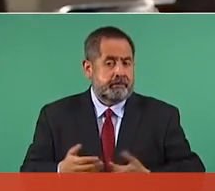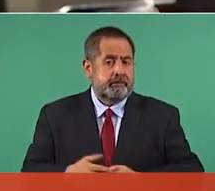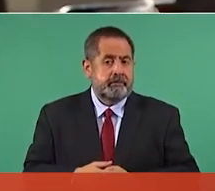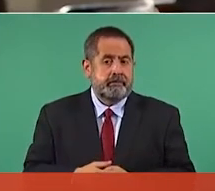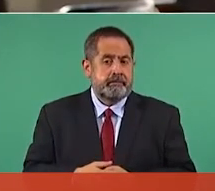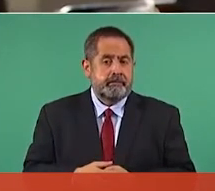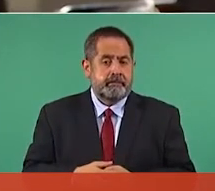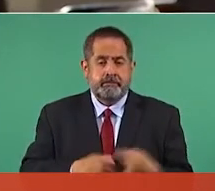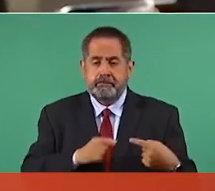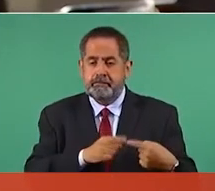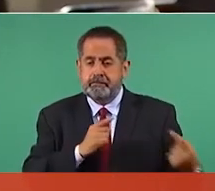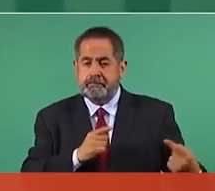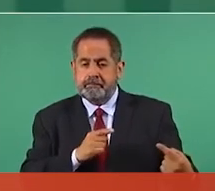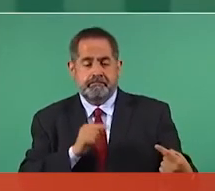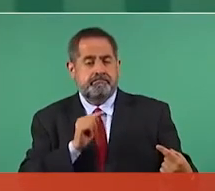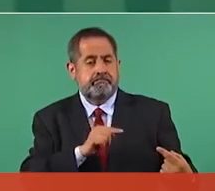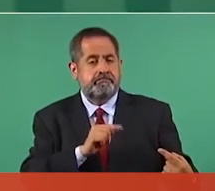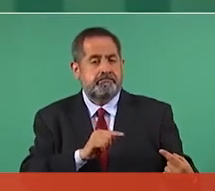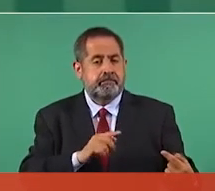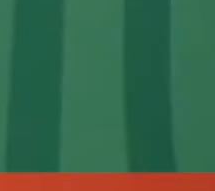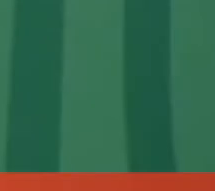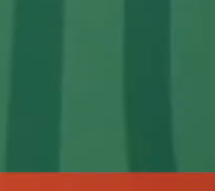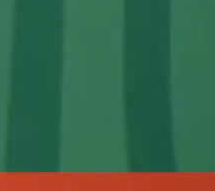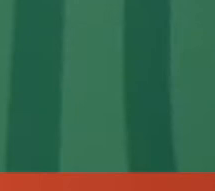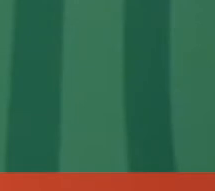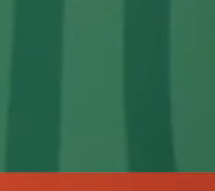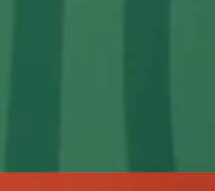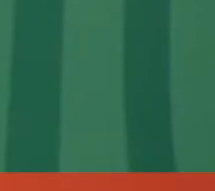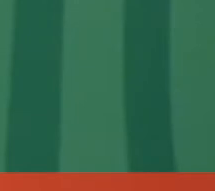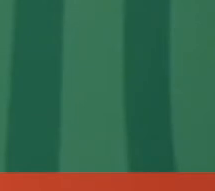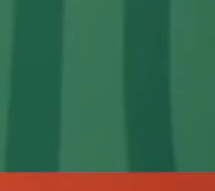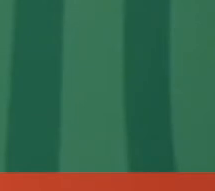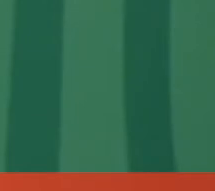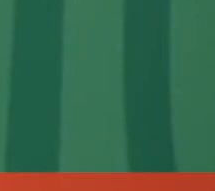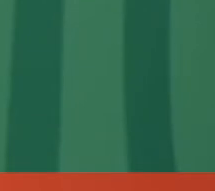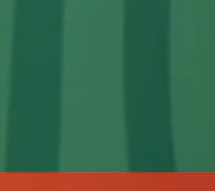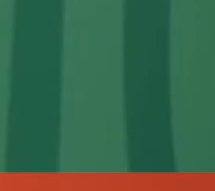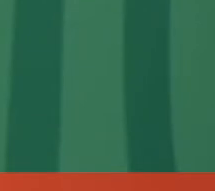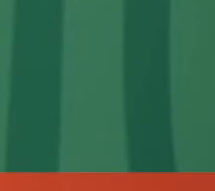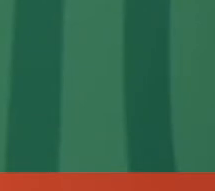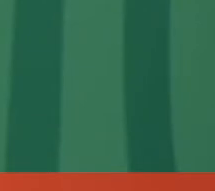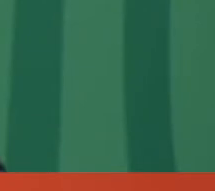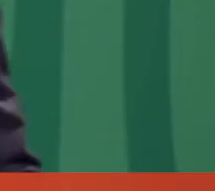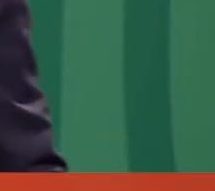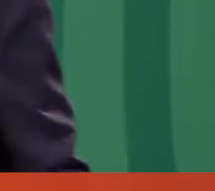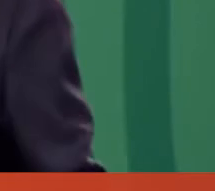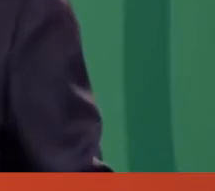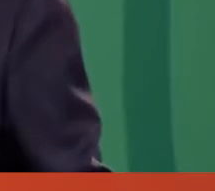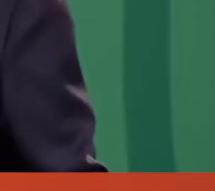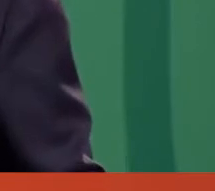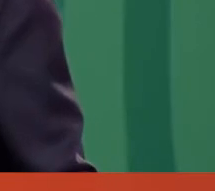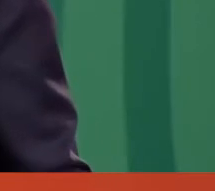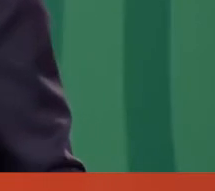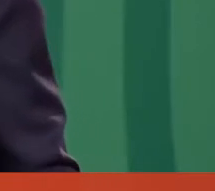Mis adversarios, yo creo que tienen razón en eso, de que ya estoy